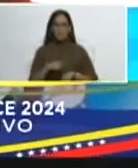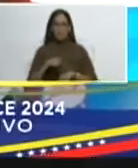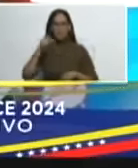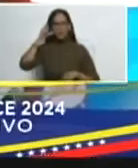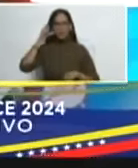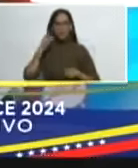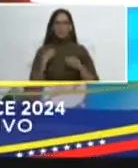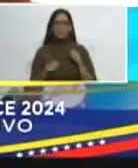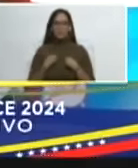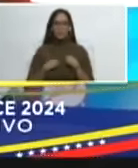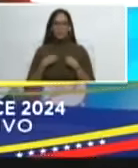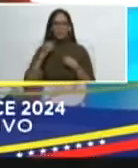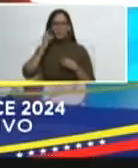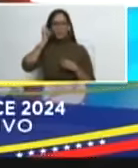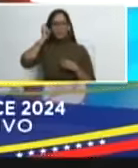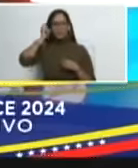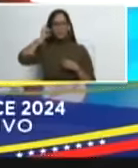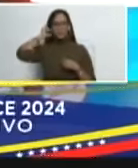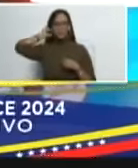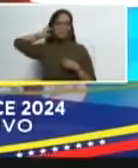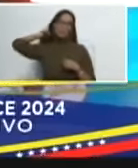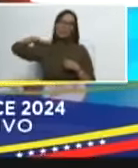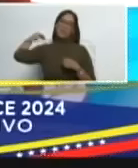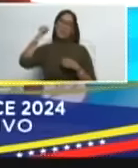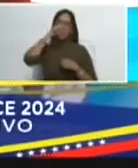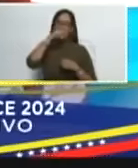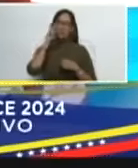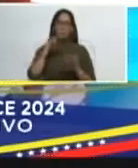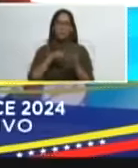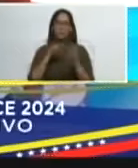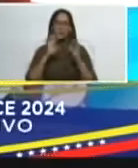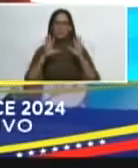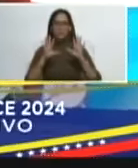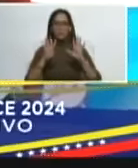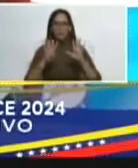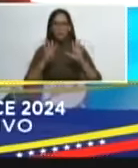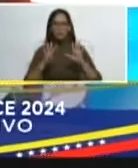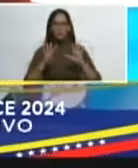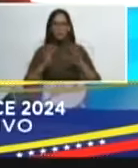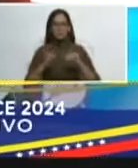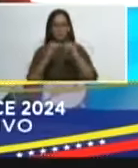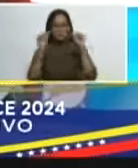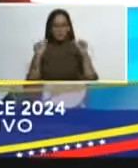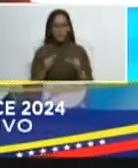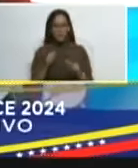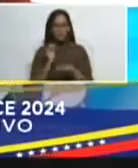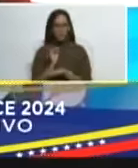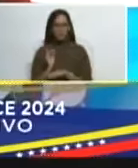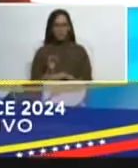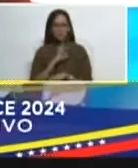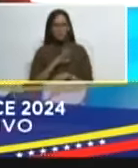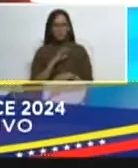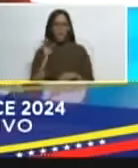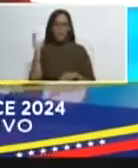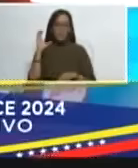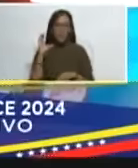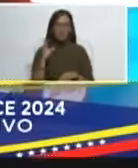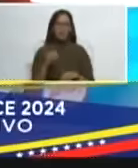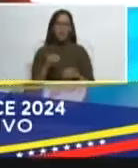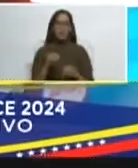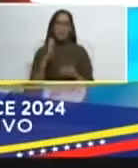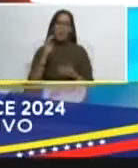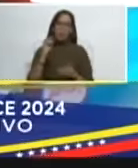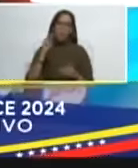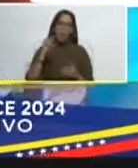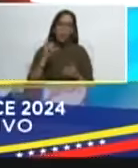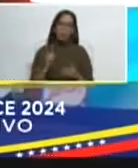en esa preocupación. Año 2019. Entre el sistema de protección social patria, que ustedes saben, hay los bonos patria para